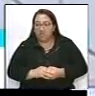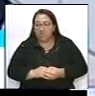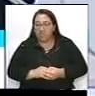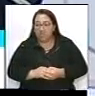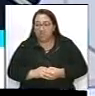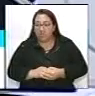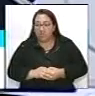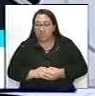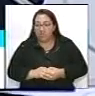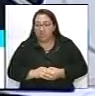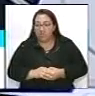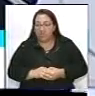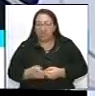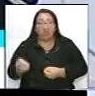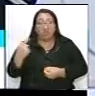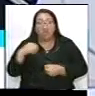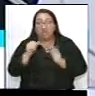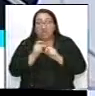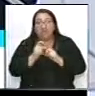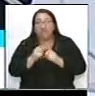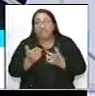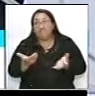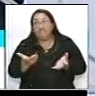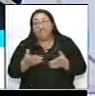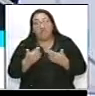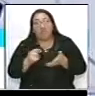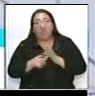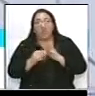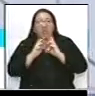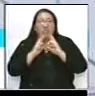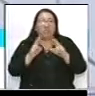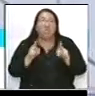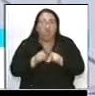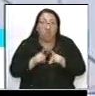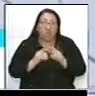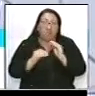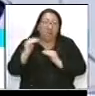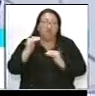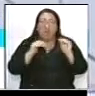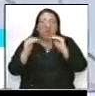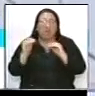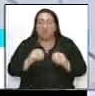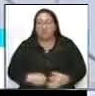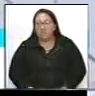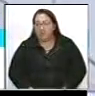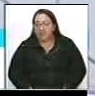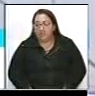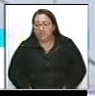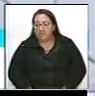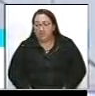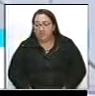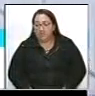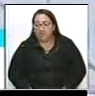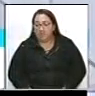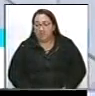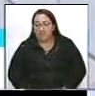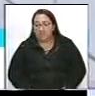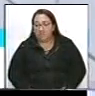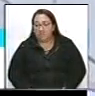Porque además, si viene con ese tipo de adjetivos, seguramente le van a contestar con adjetivos mayores, y entonces, claro, ese ambiente se va a poner muy